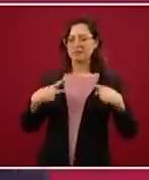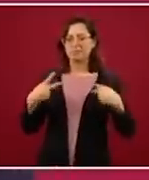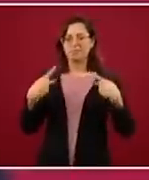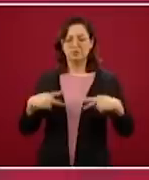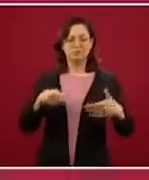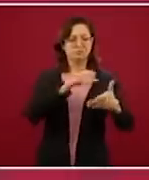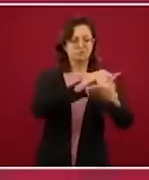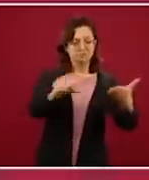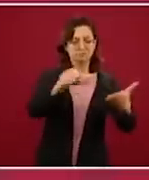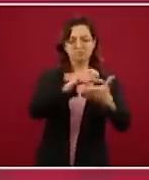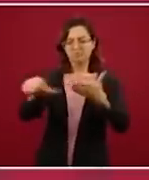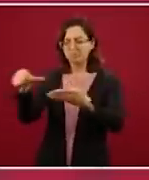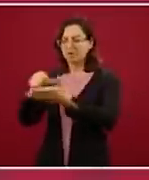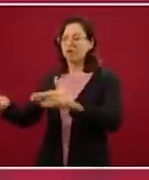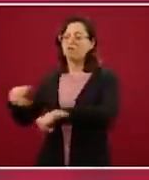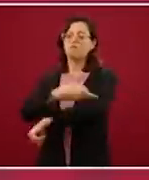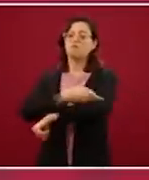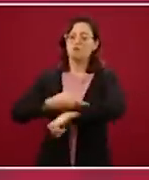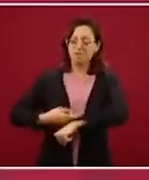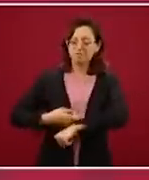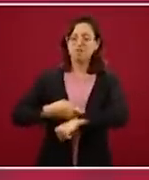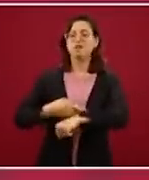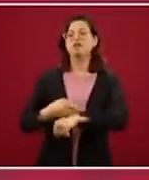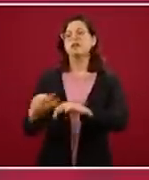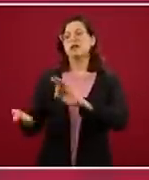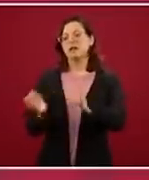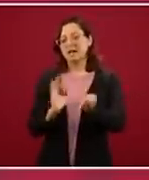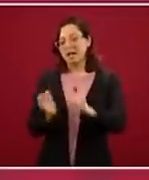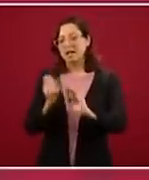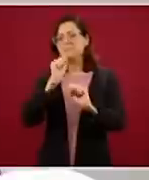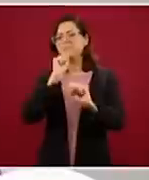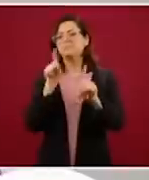incluyendo sus familiares cercanos y los